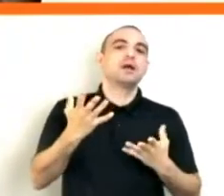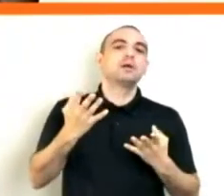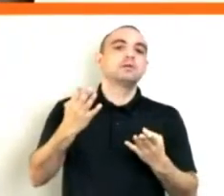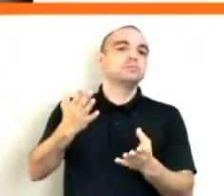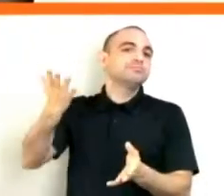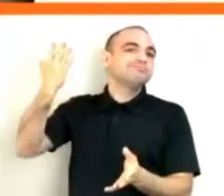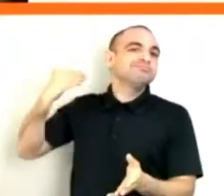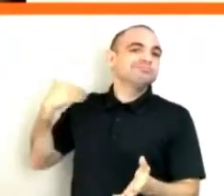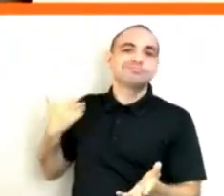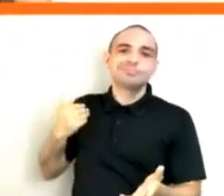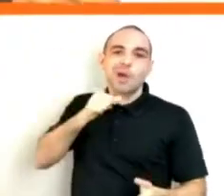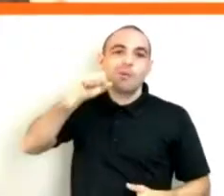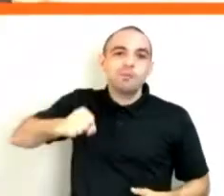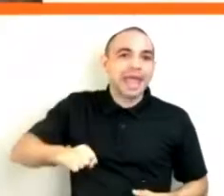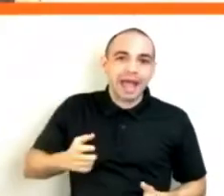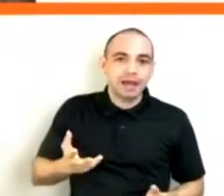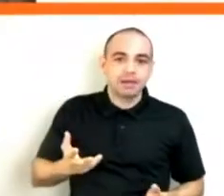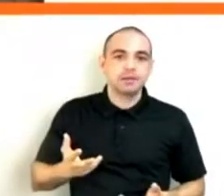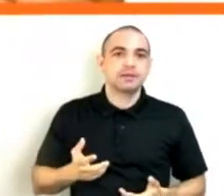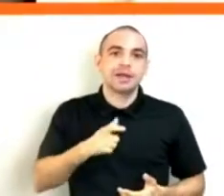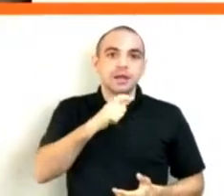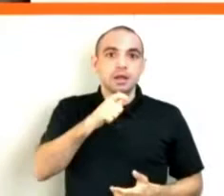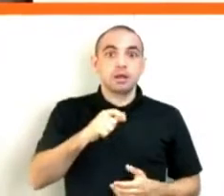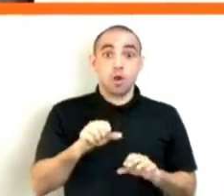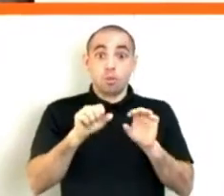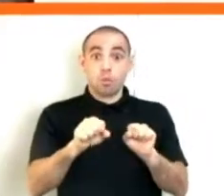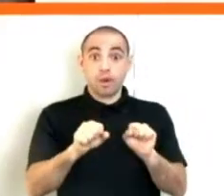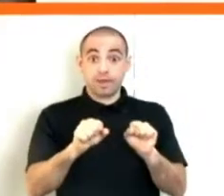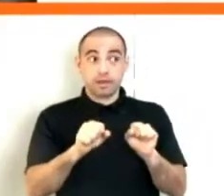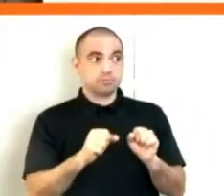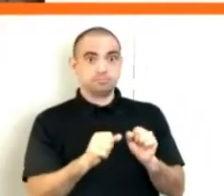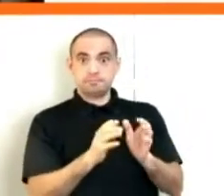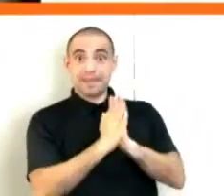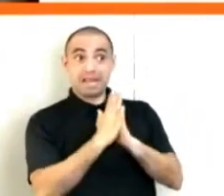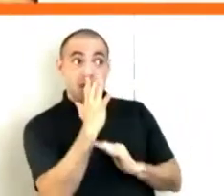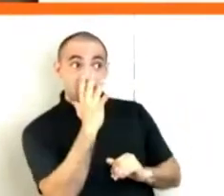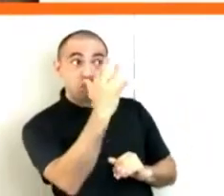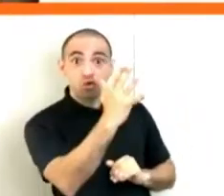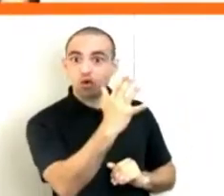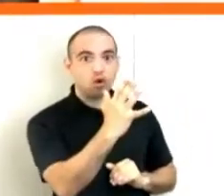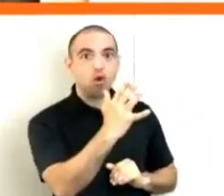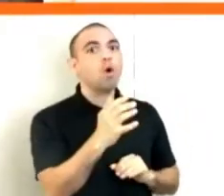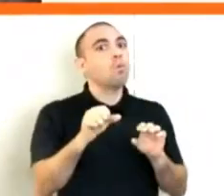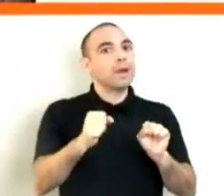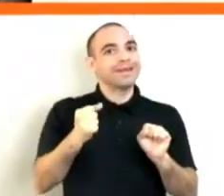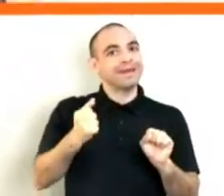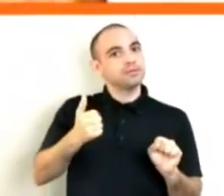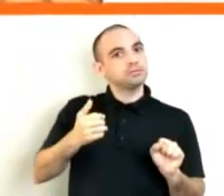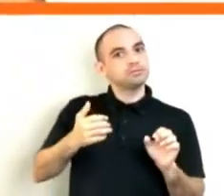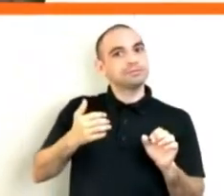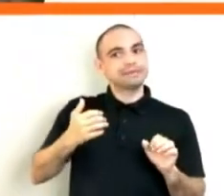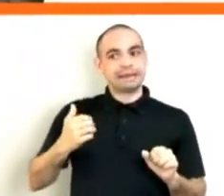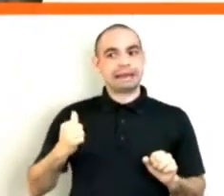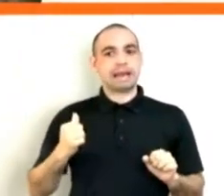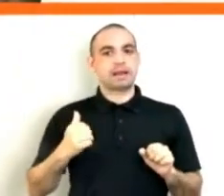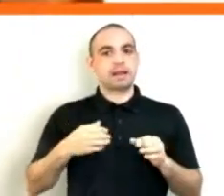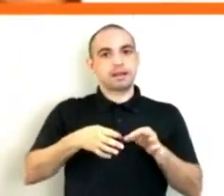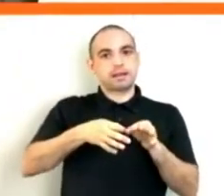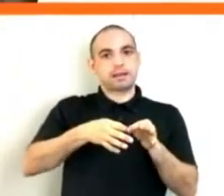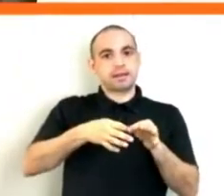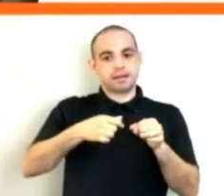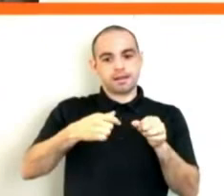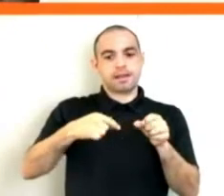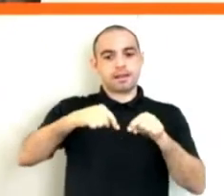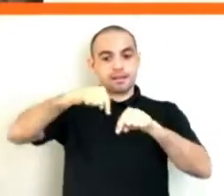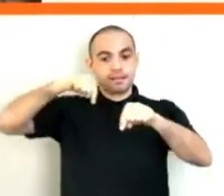en el desempleo las semanas que ya pasaron. No puede reclamar en el futuro. Porque usted está certificando bajo juramento que esas semanas usted no trabajó, ¿verdad?